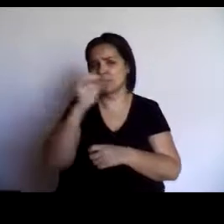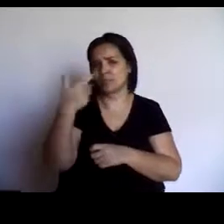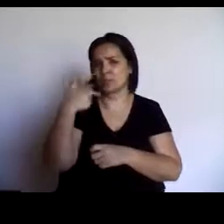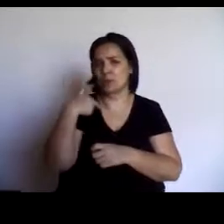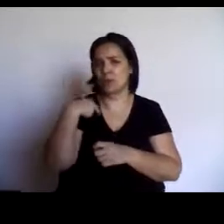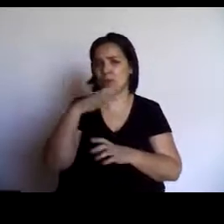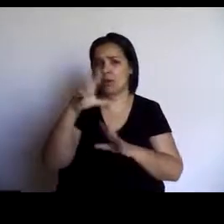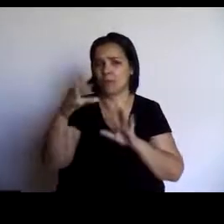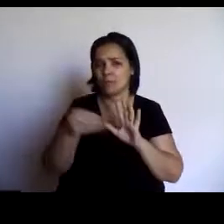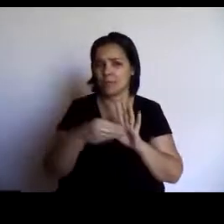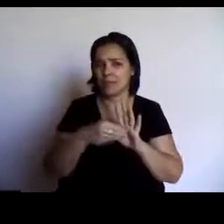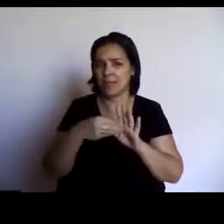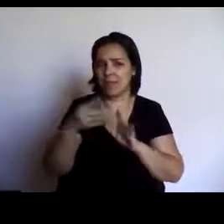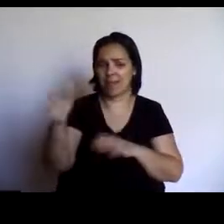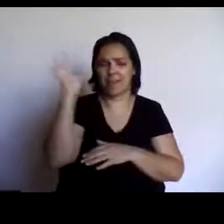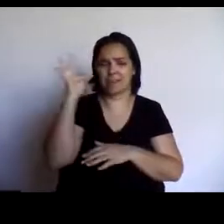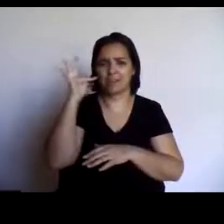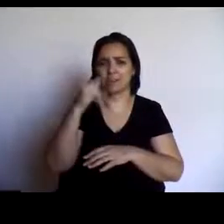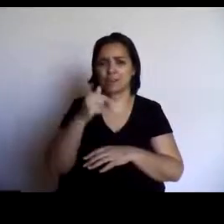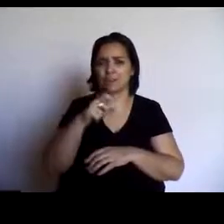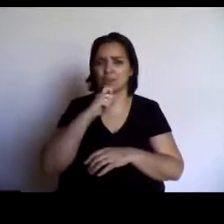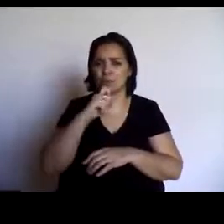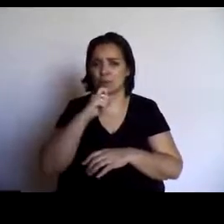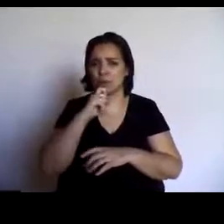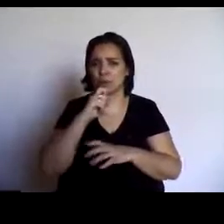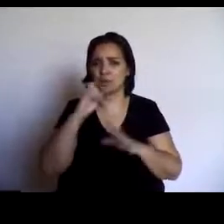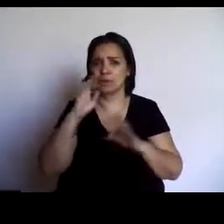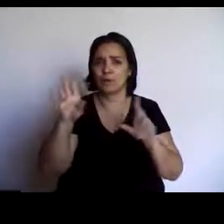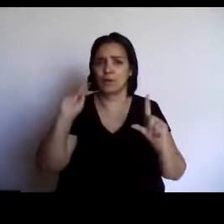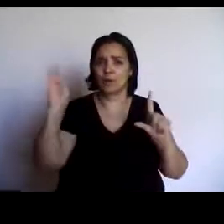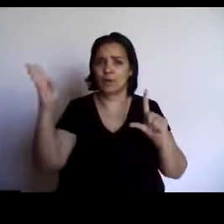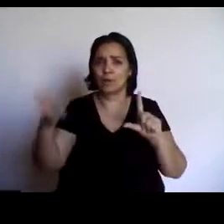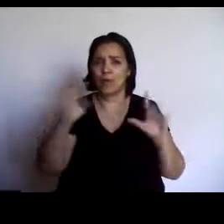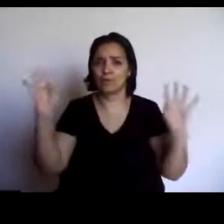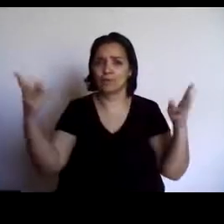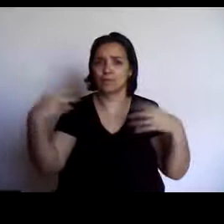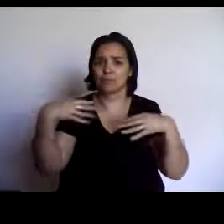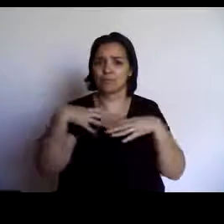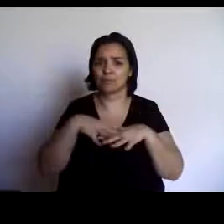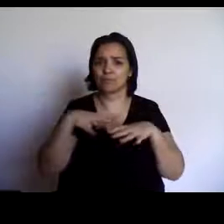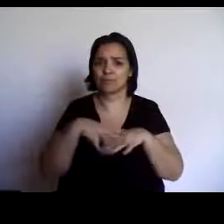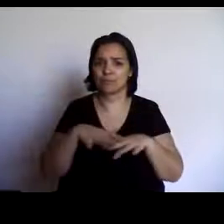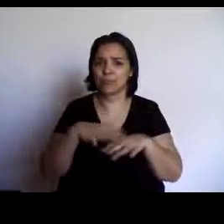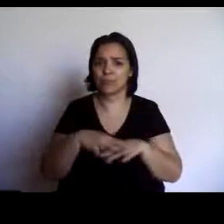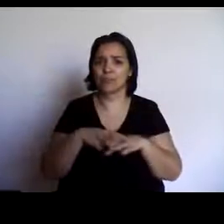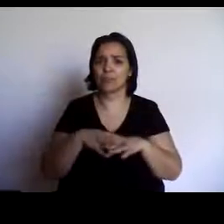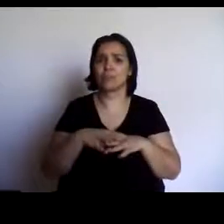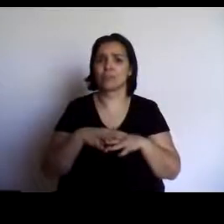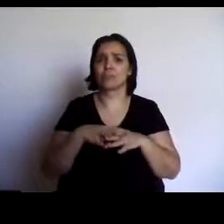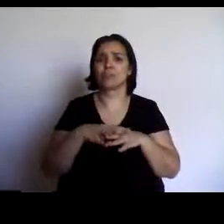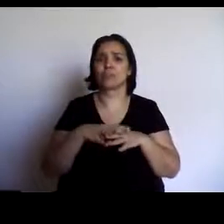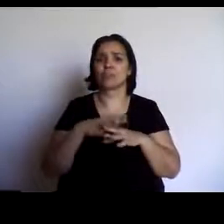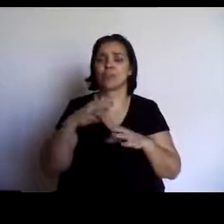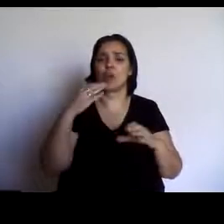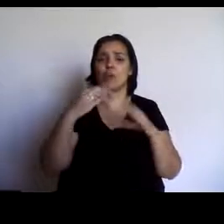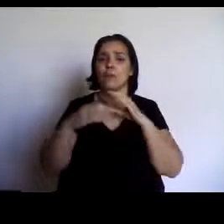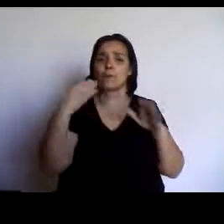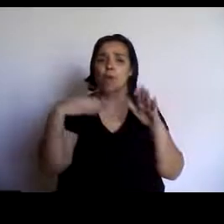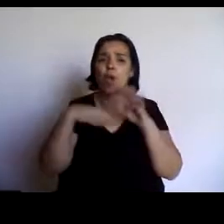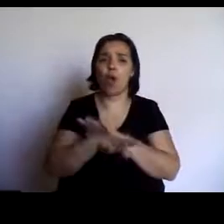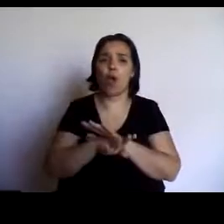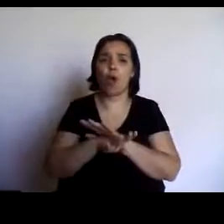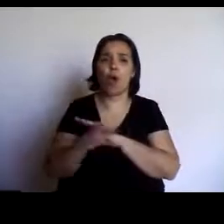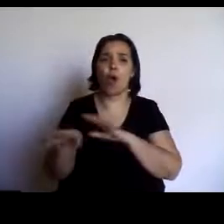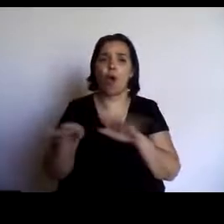difundida desde las FEMPES a través de las páginas web, redes sociales, mediante comunicaciones directas por correo electrónico o a través